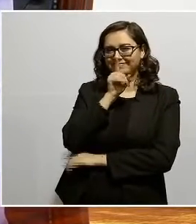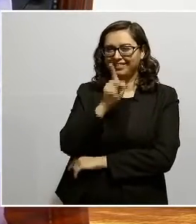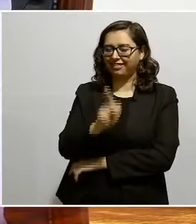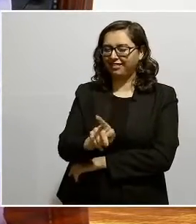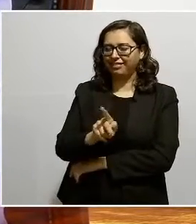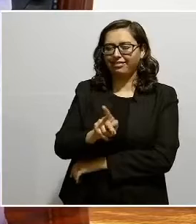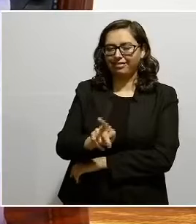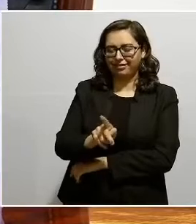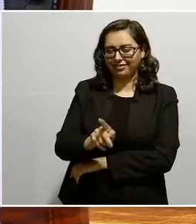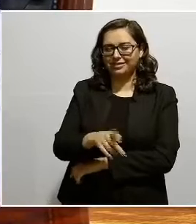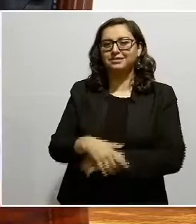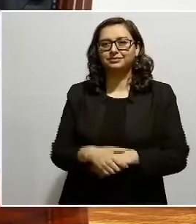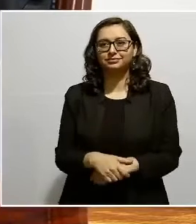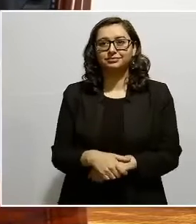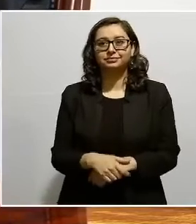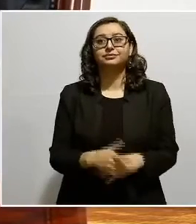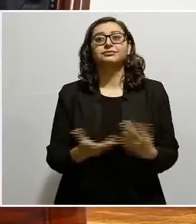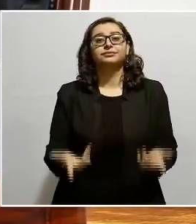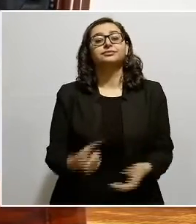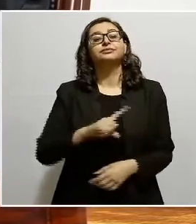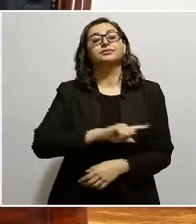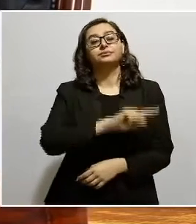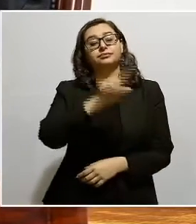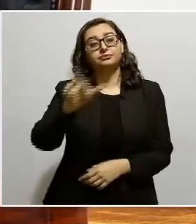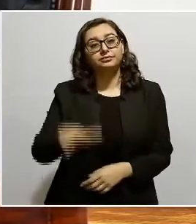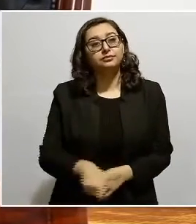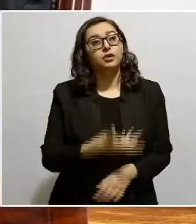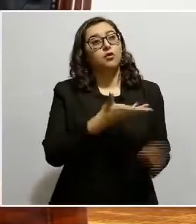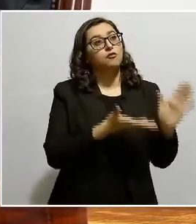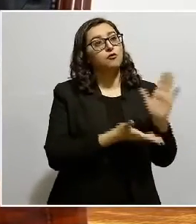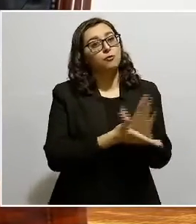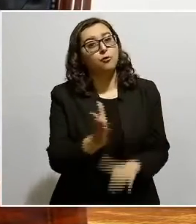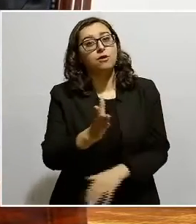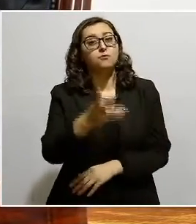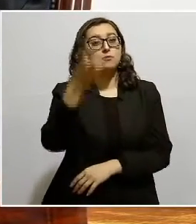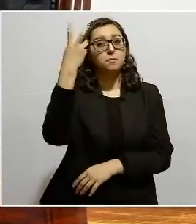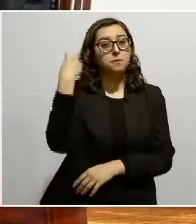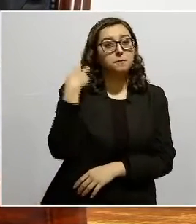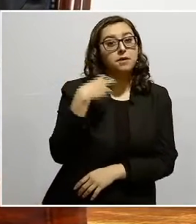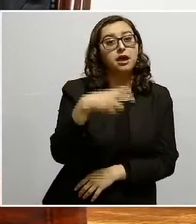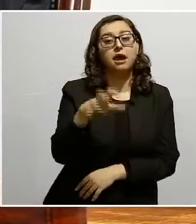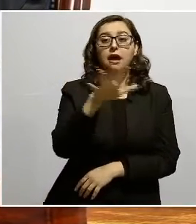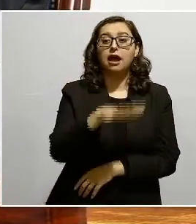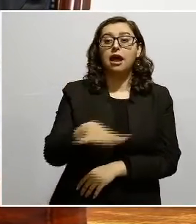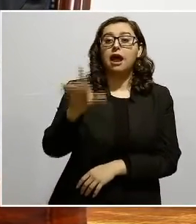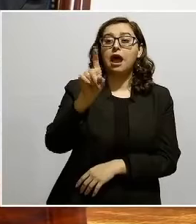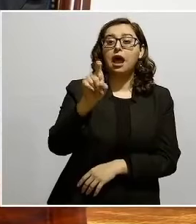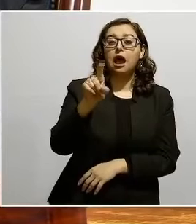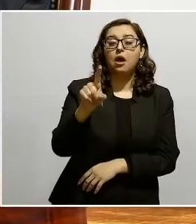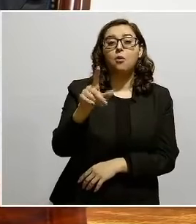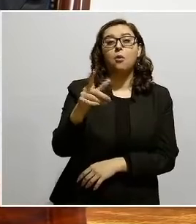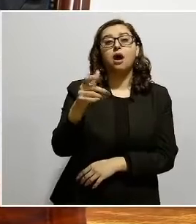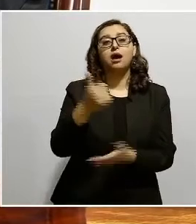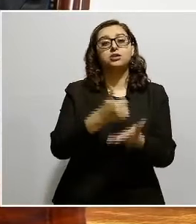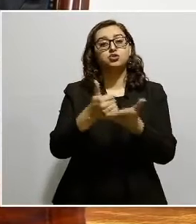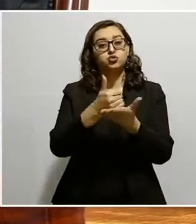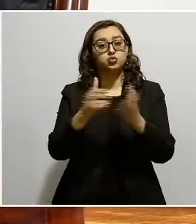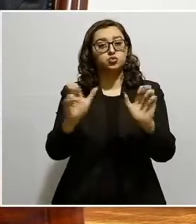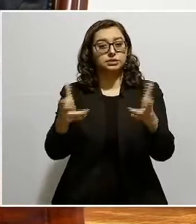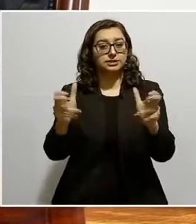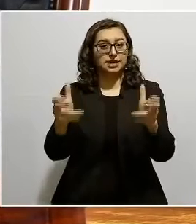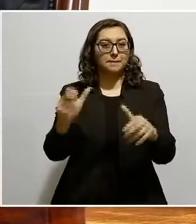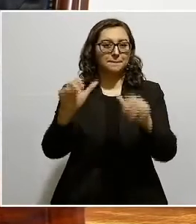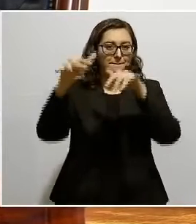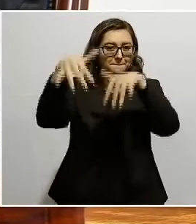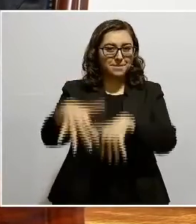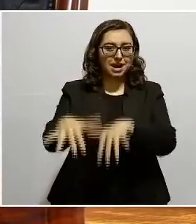tiempos hicimos un viaje inolvidable de Villahermosa a las cascadas de Agua Azul, en Chiapas, en compañía del